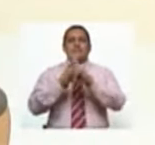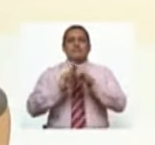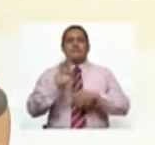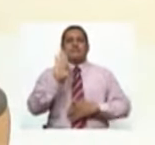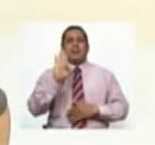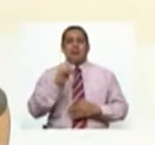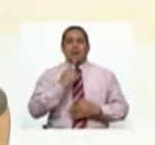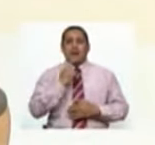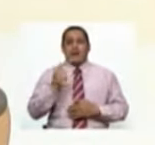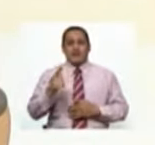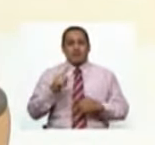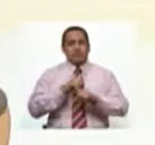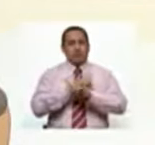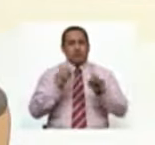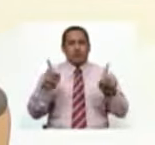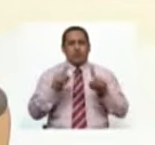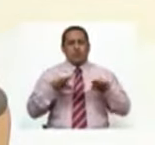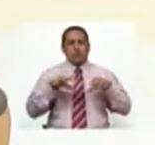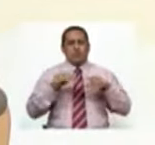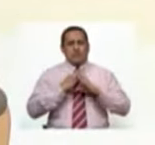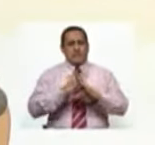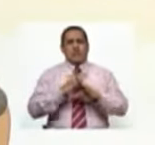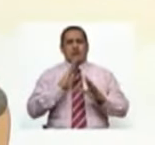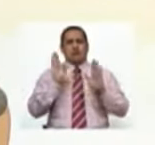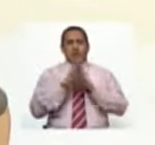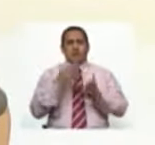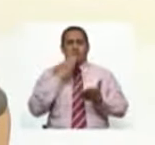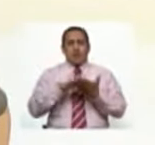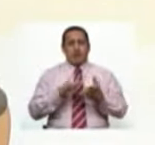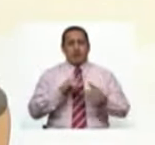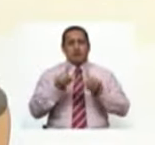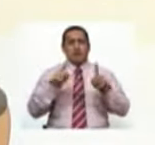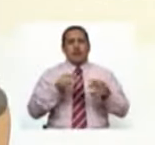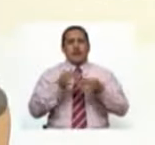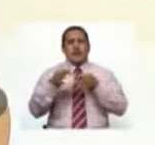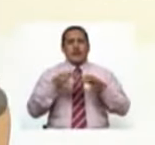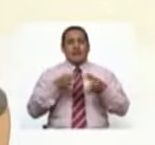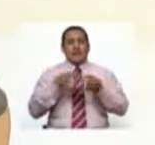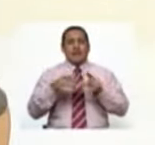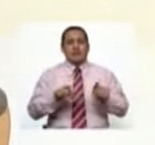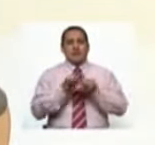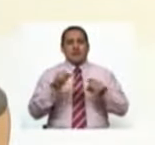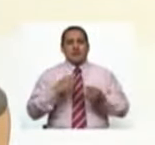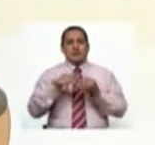hija pida un préstamo bancario. Entonces, él no objeta que cometió la infracción. Lo que él